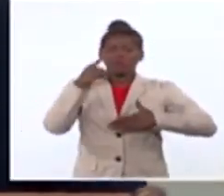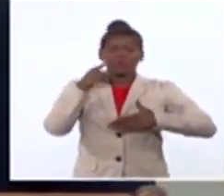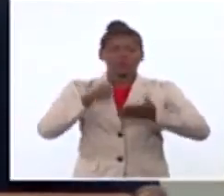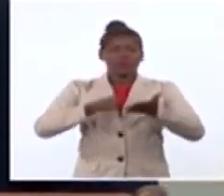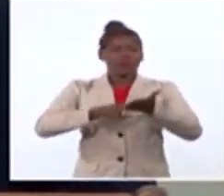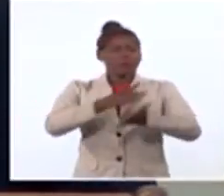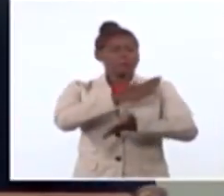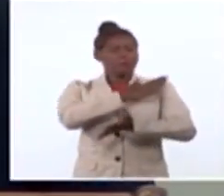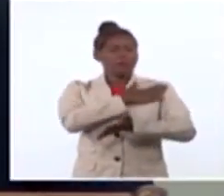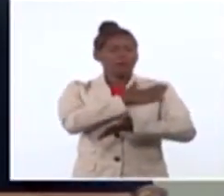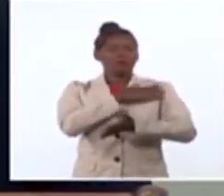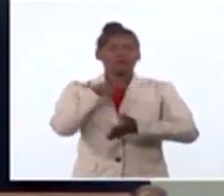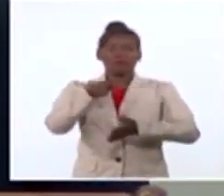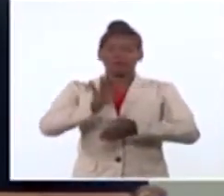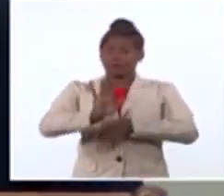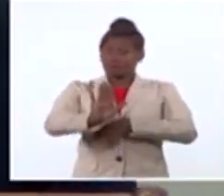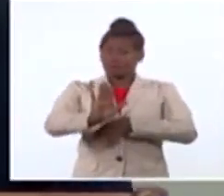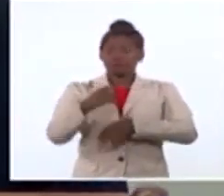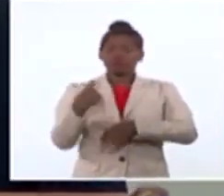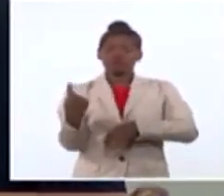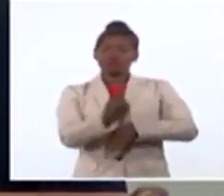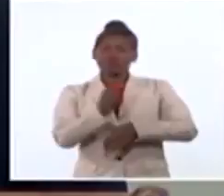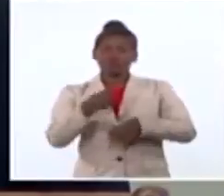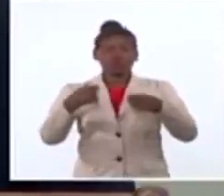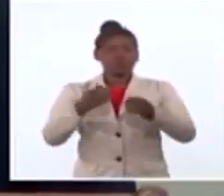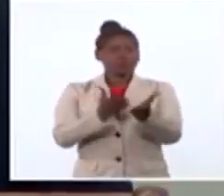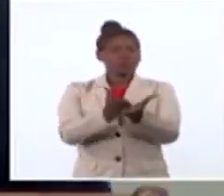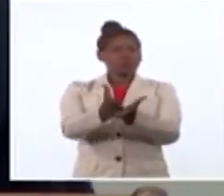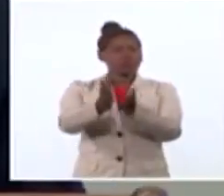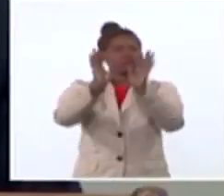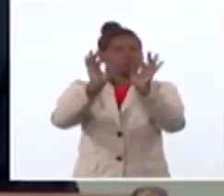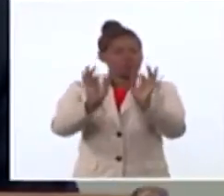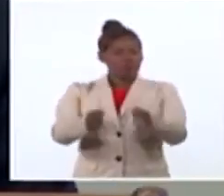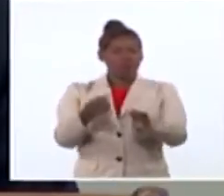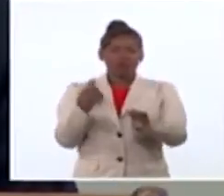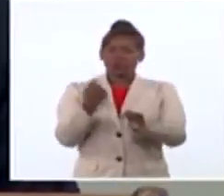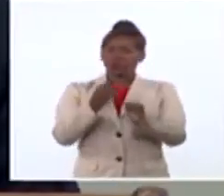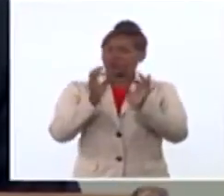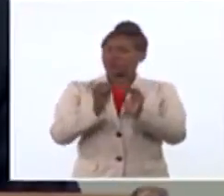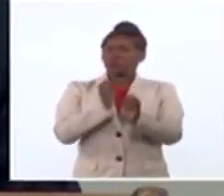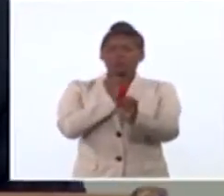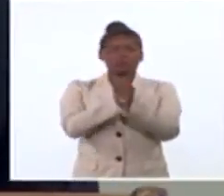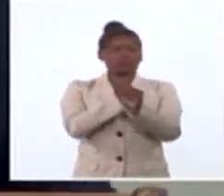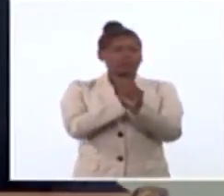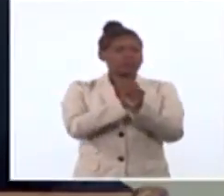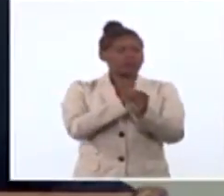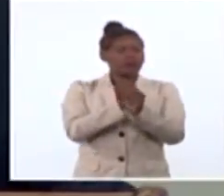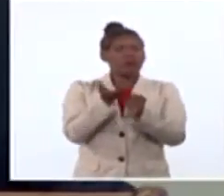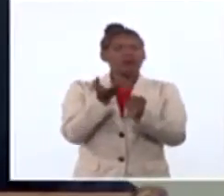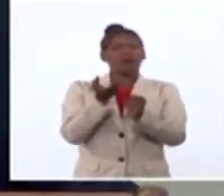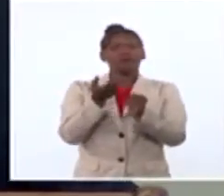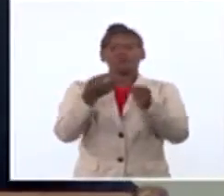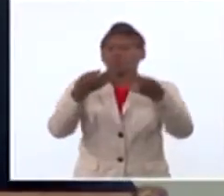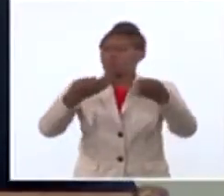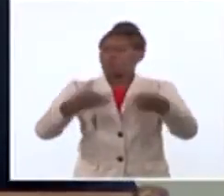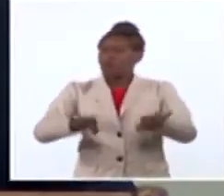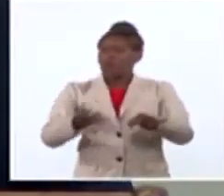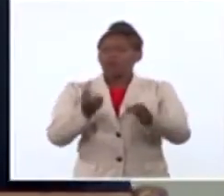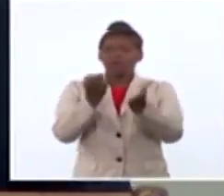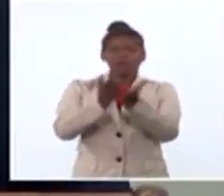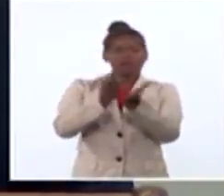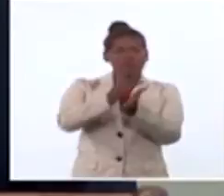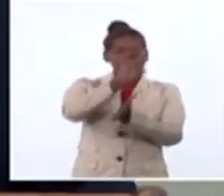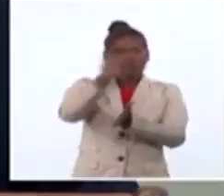característica del pueblo cubano, de nuestra nación,